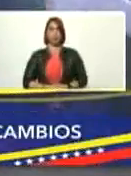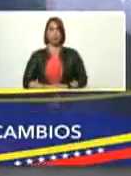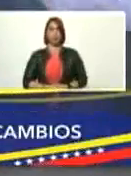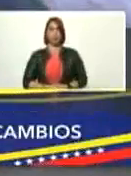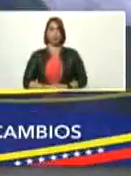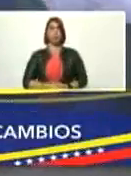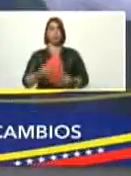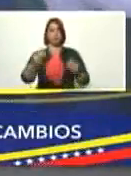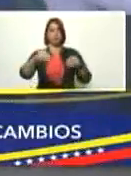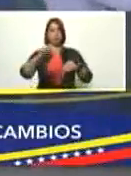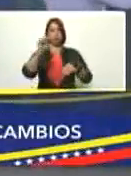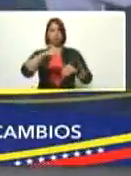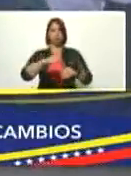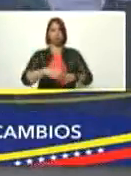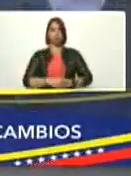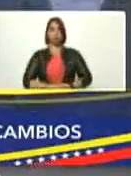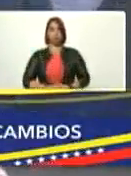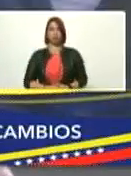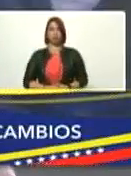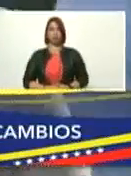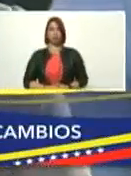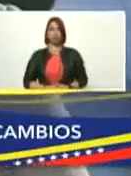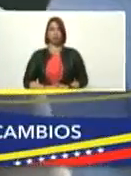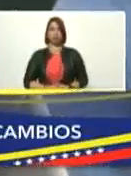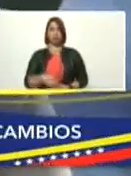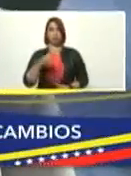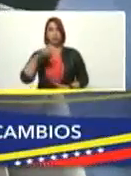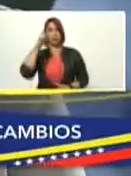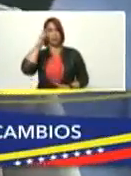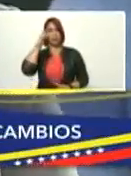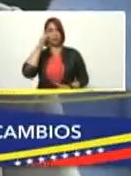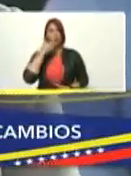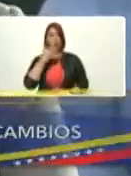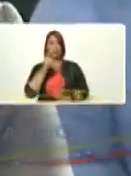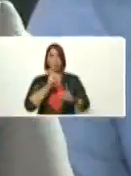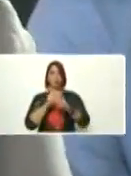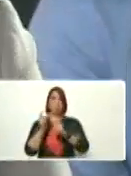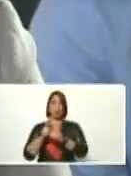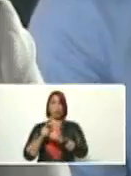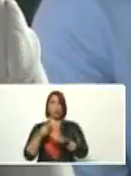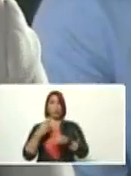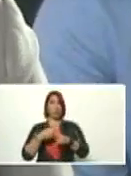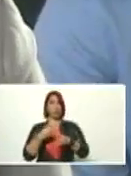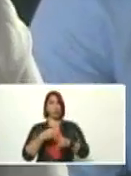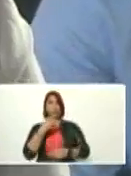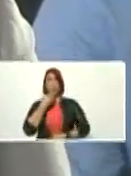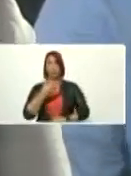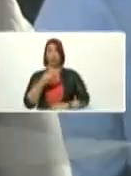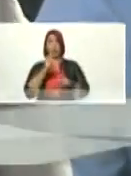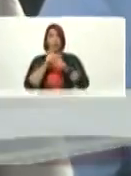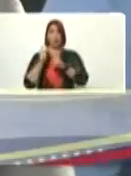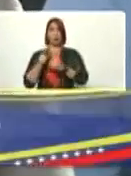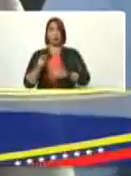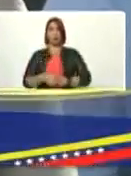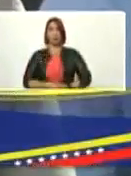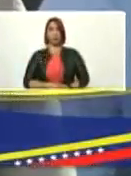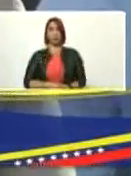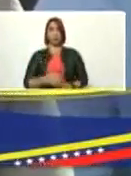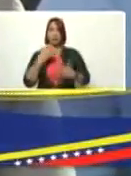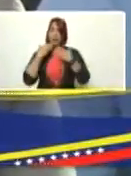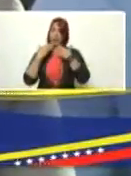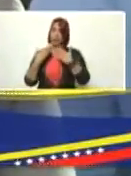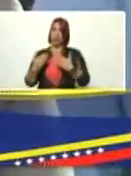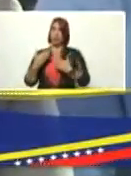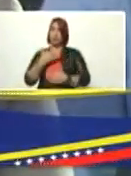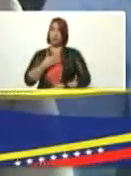¿Está de acuerdo, Cilita? Ernesto pide la palabra. Peligroso cuando pide la palabra. ¿Qué dice Ernesto? Gracias, presidente, por